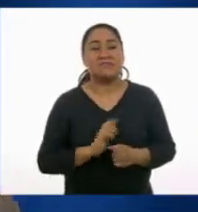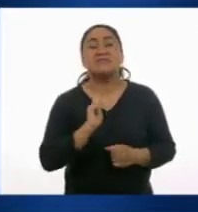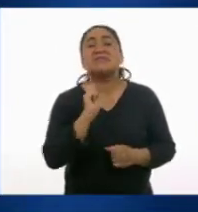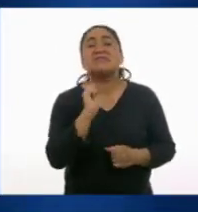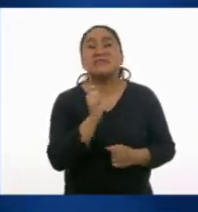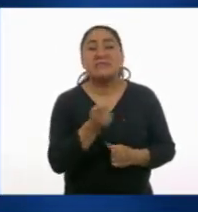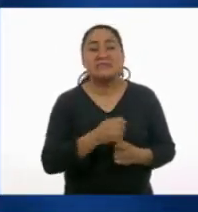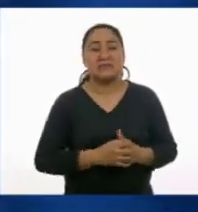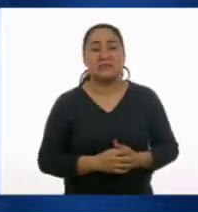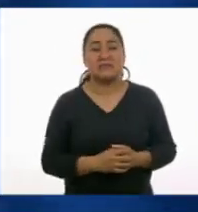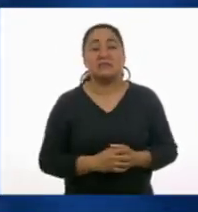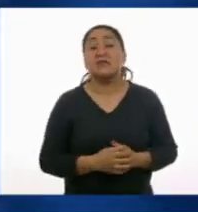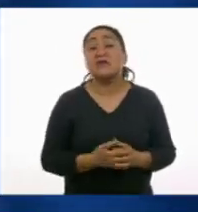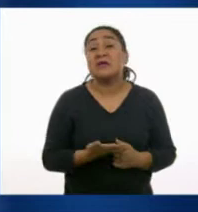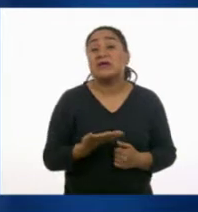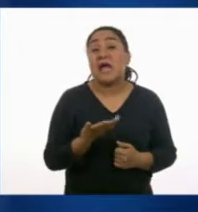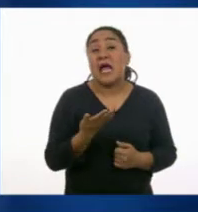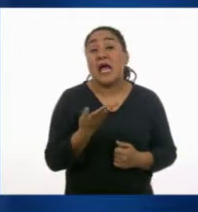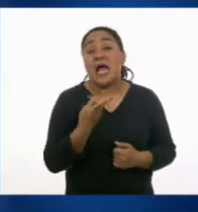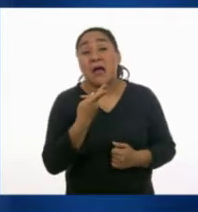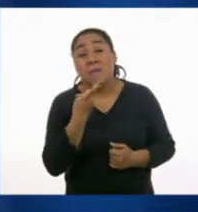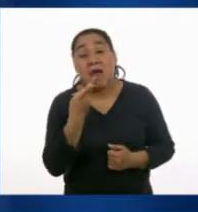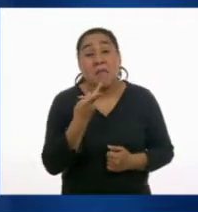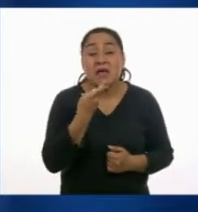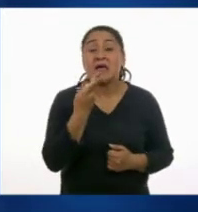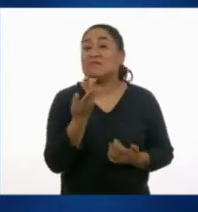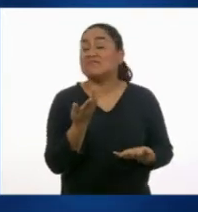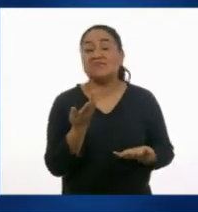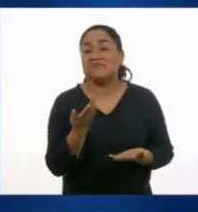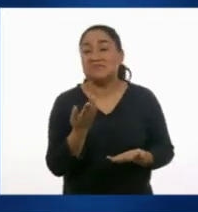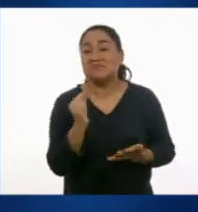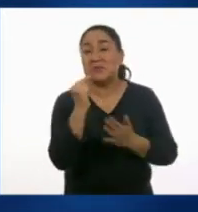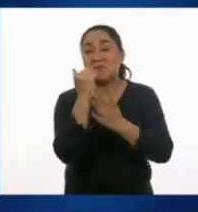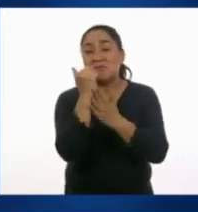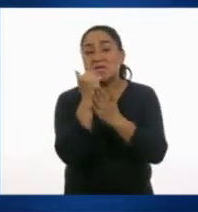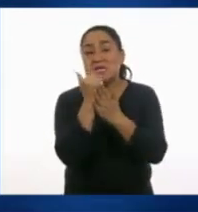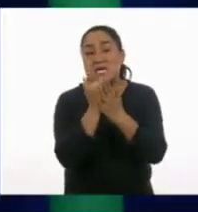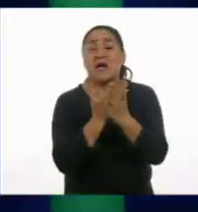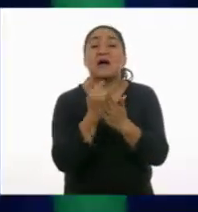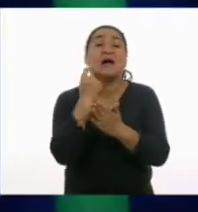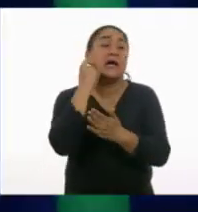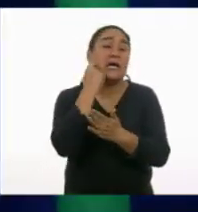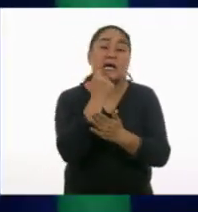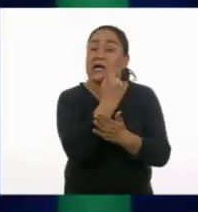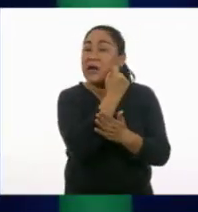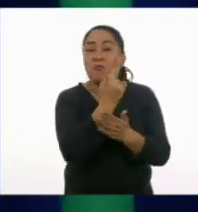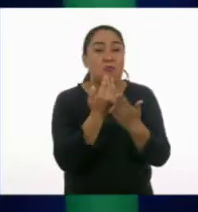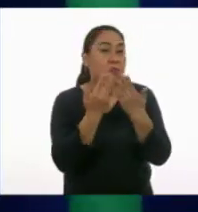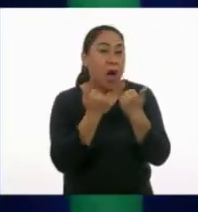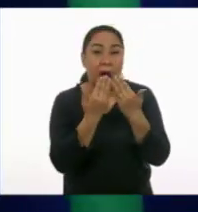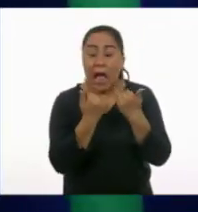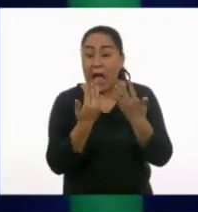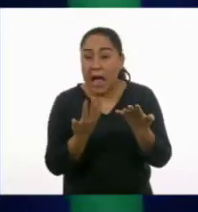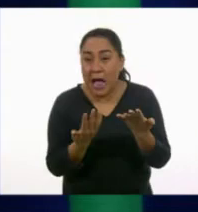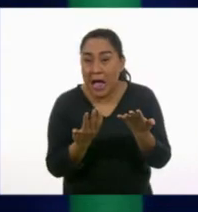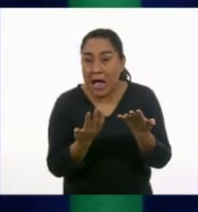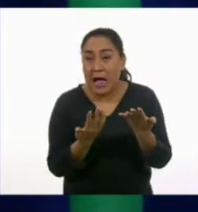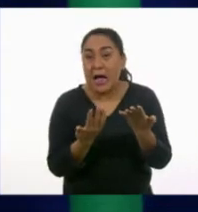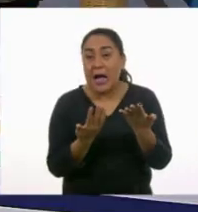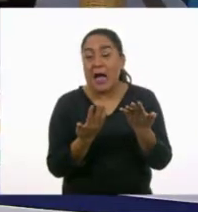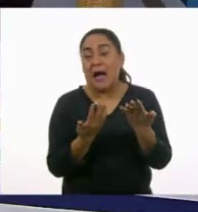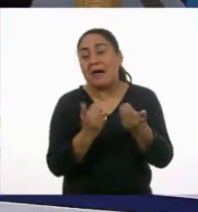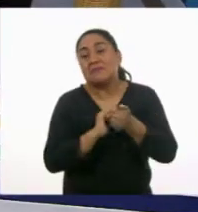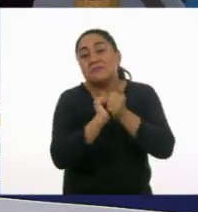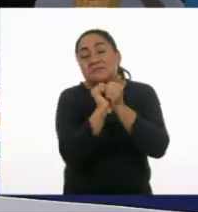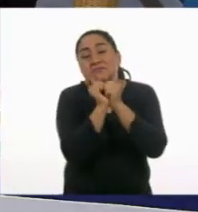sus... Ya no habla así, ya no tiene todas las muelas y entonces pues ya habla así.